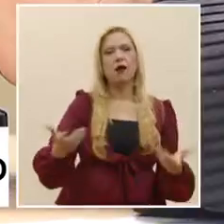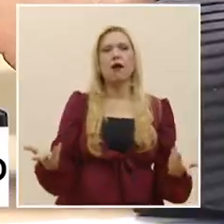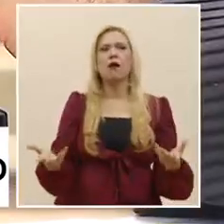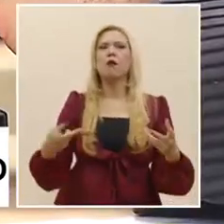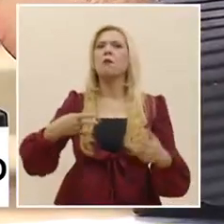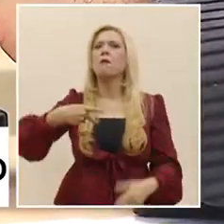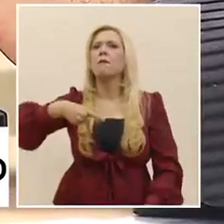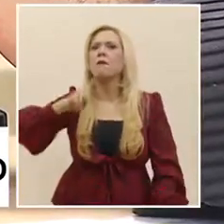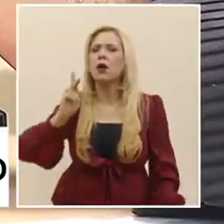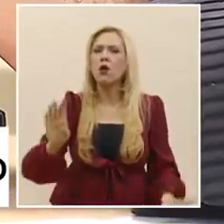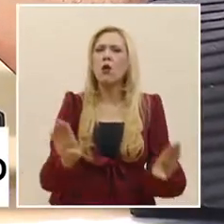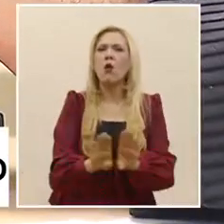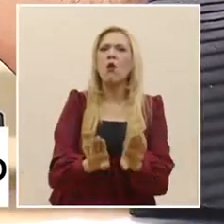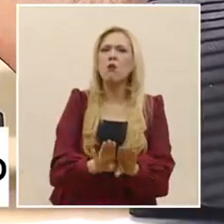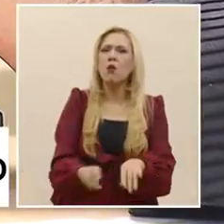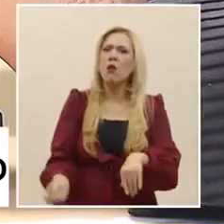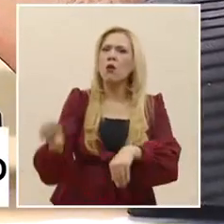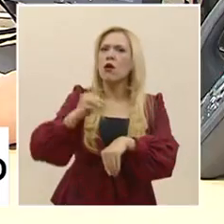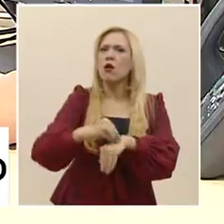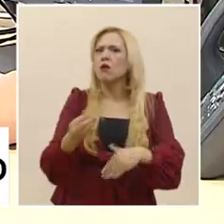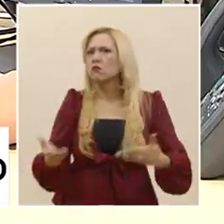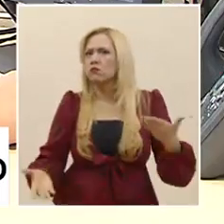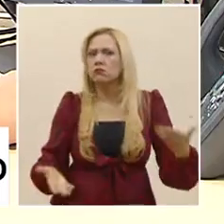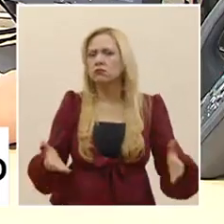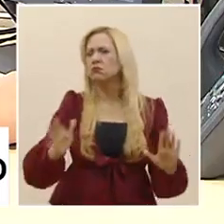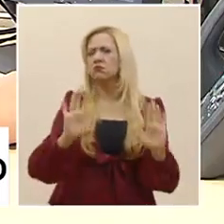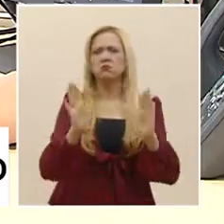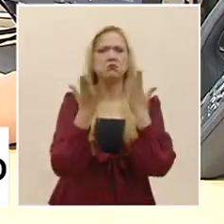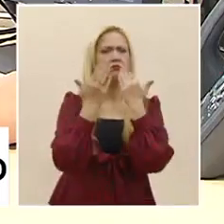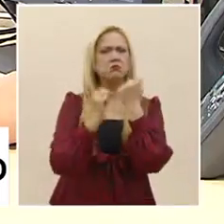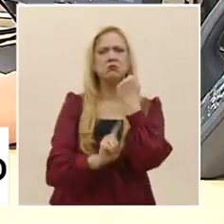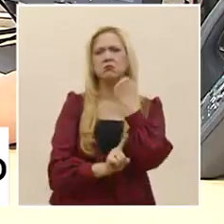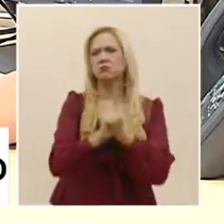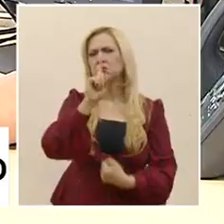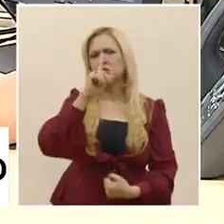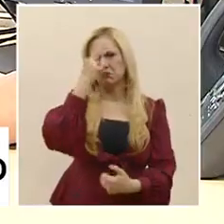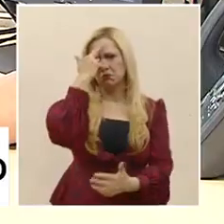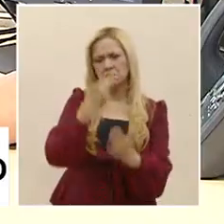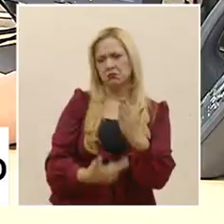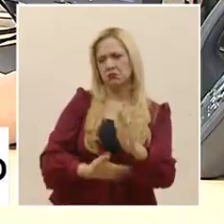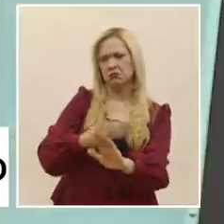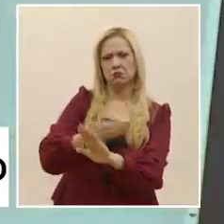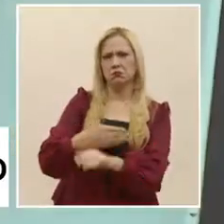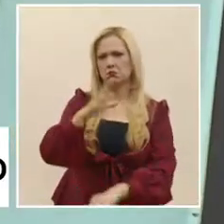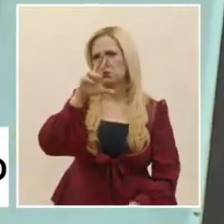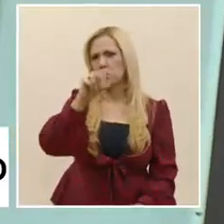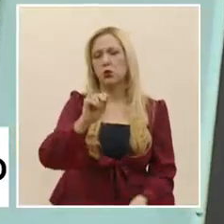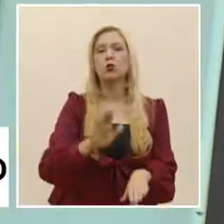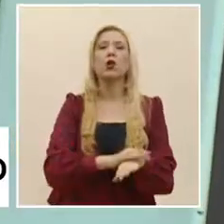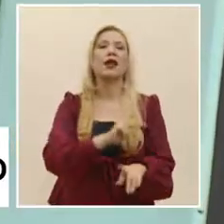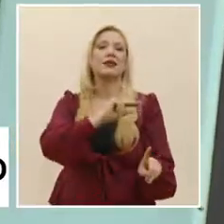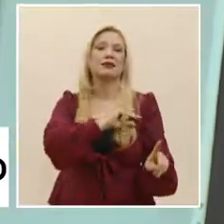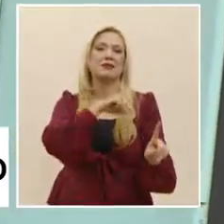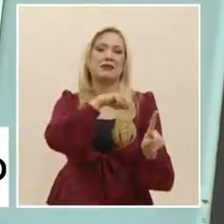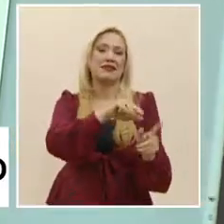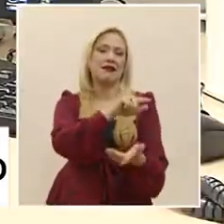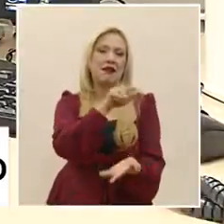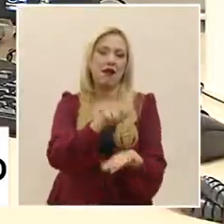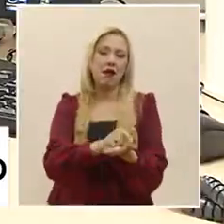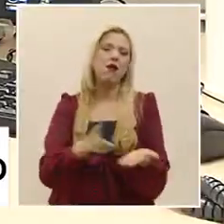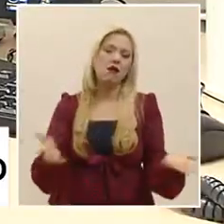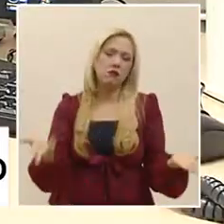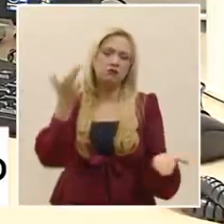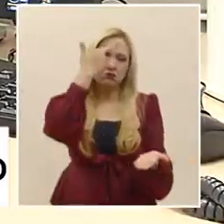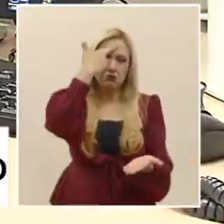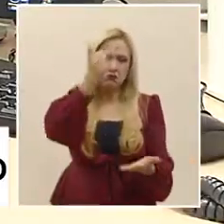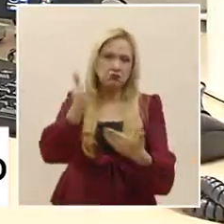limite o module su aplicación, lo que no implica que con ello se transgrede el principio de especialidad de la ley, por lo que la